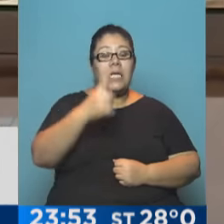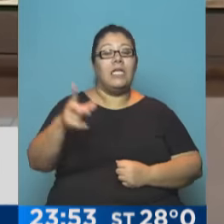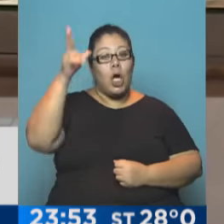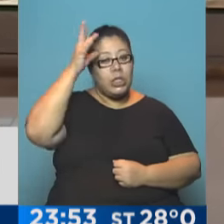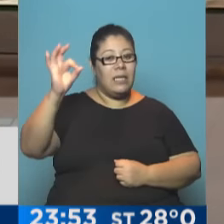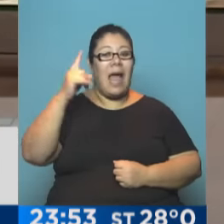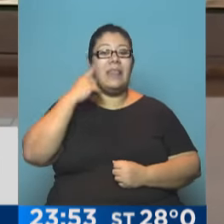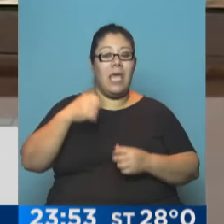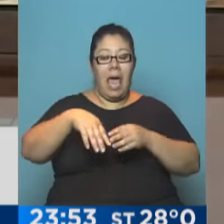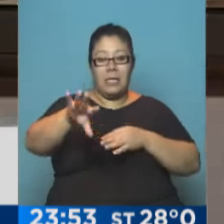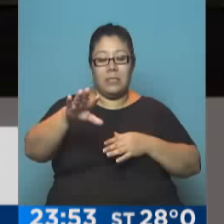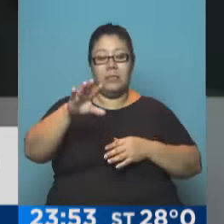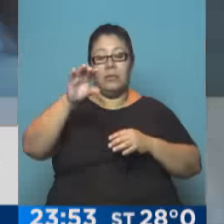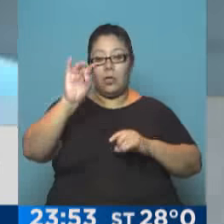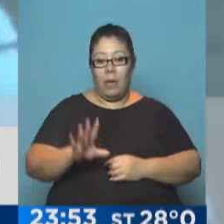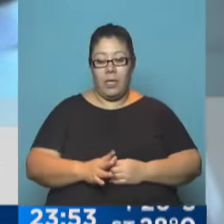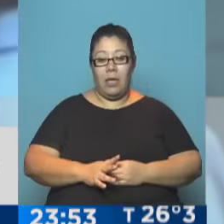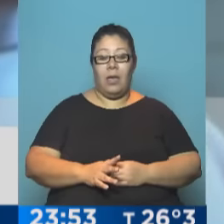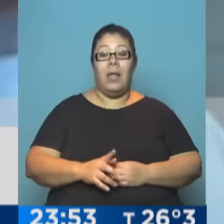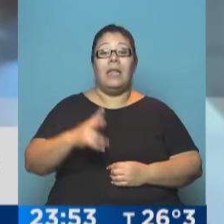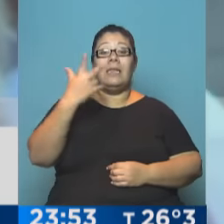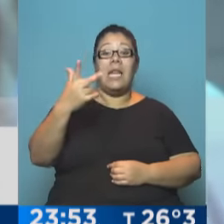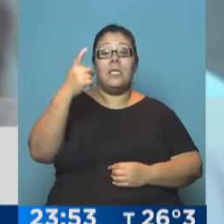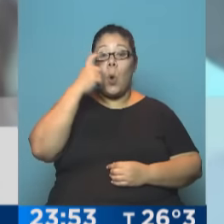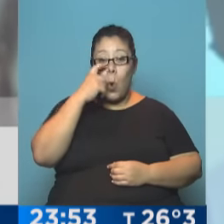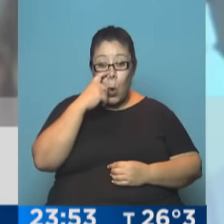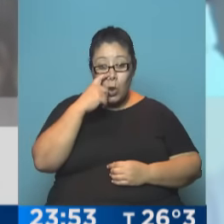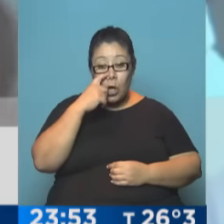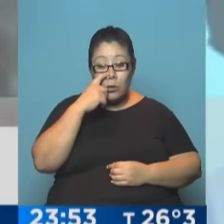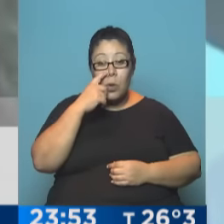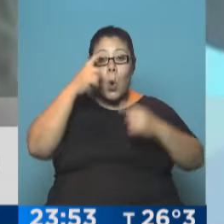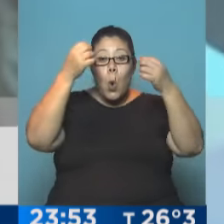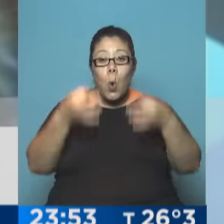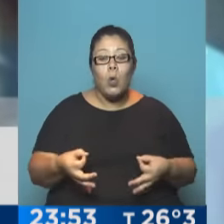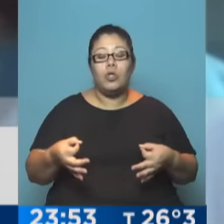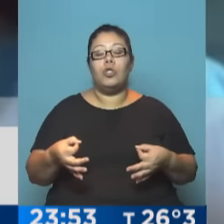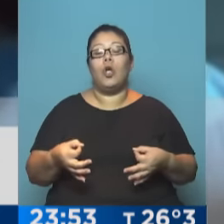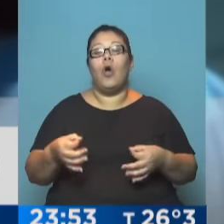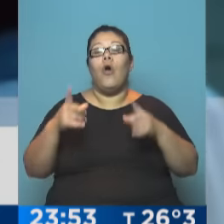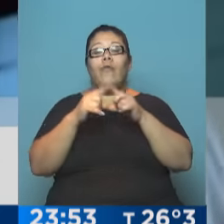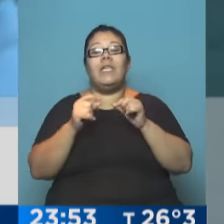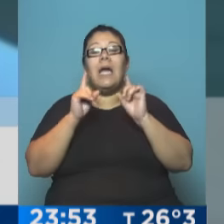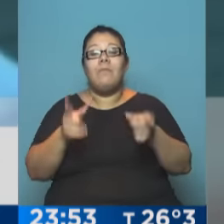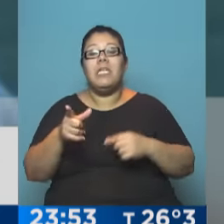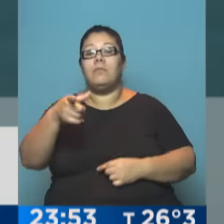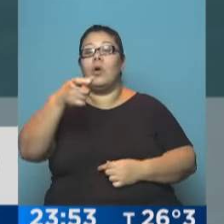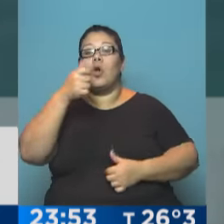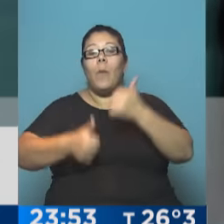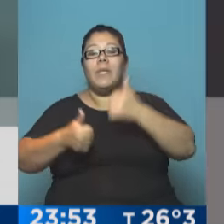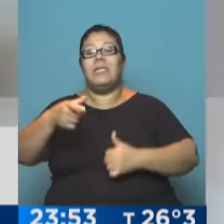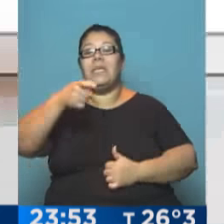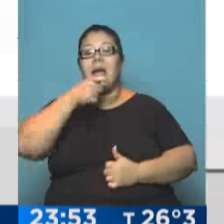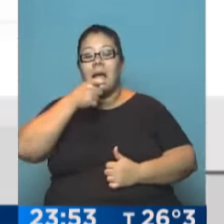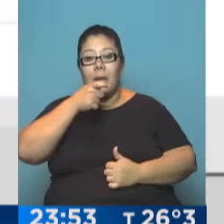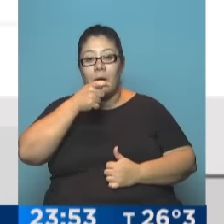elegida, insisto, era el 3 de junio, justo coincidía con la Copa América de Centenario, donde los principales dirigentes de la AFA van a tener que estar presentes allí junto